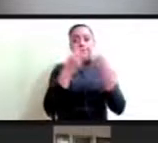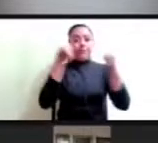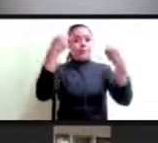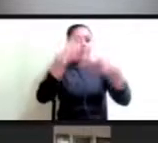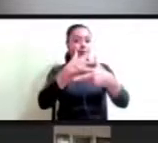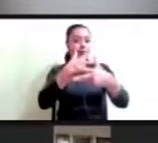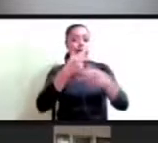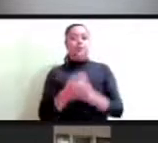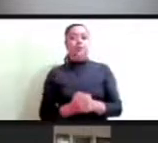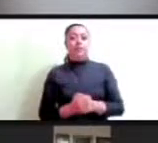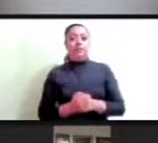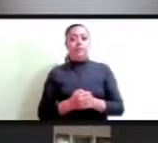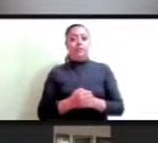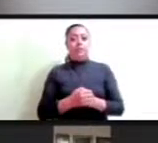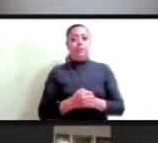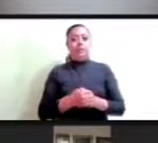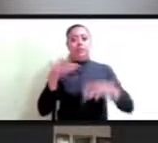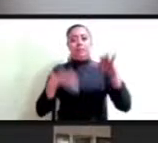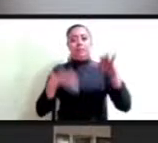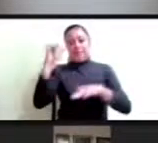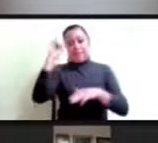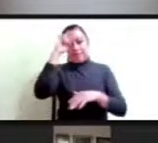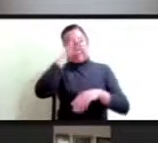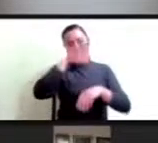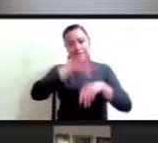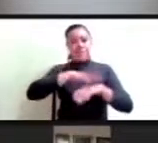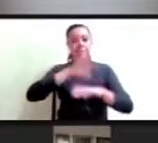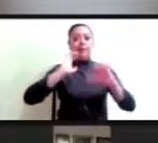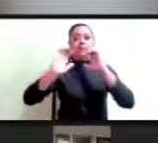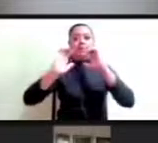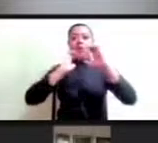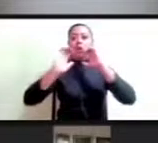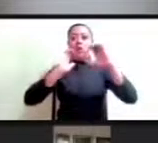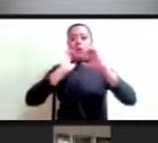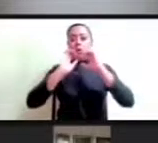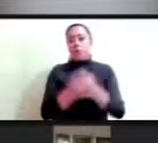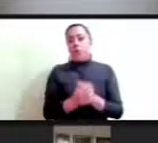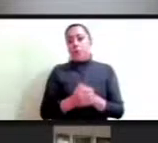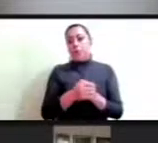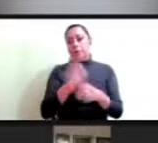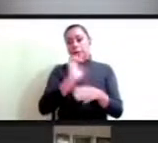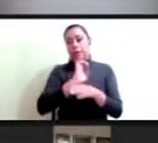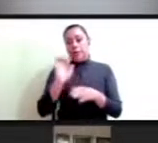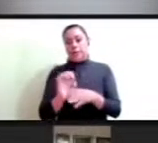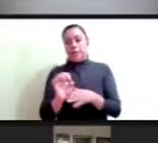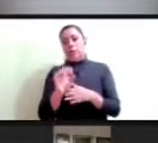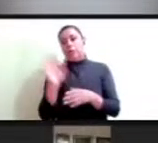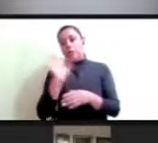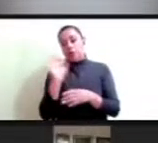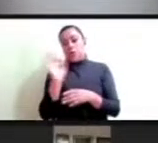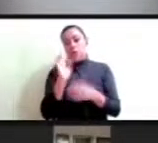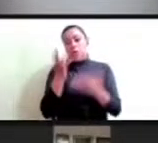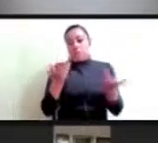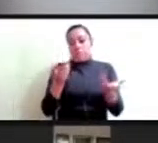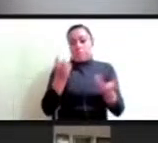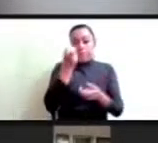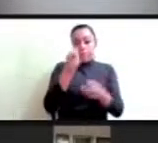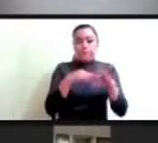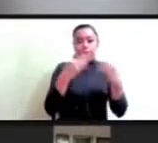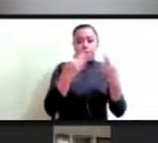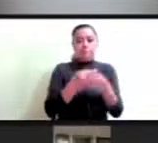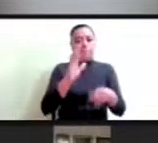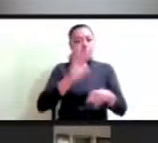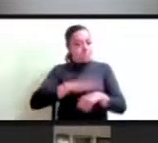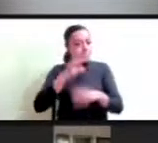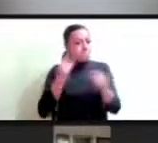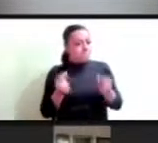pues dificultan mucho más la comunicación y podríamos de esta manera hacer más expedito, funcional y práctico el proceso